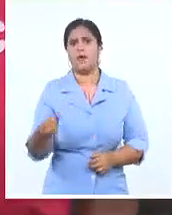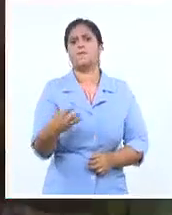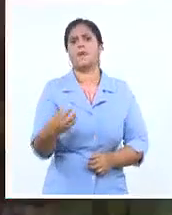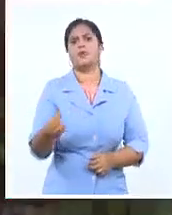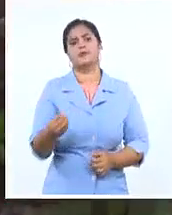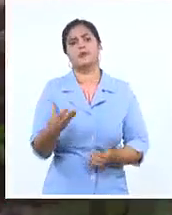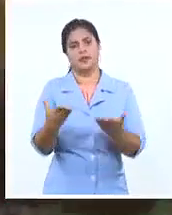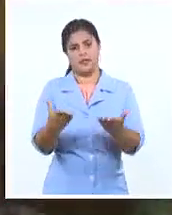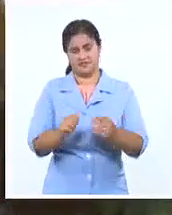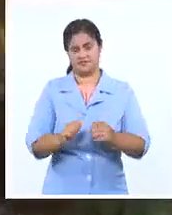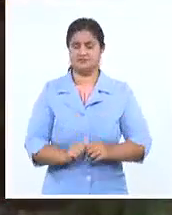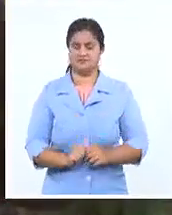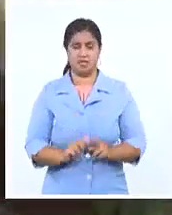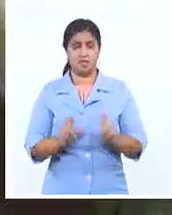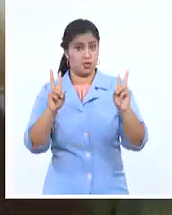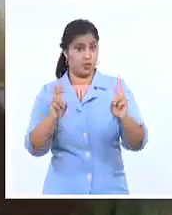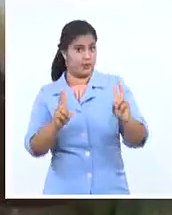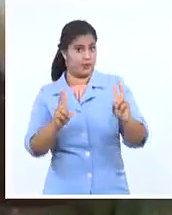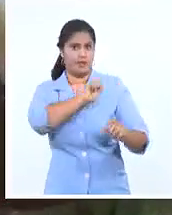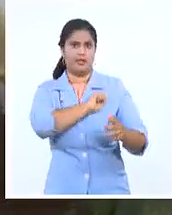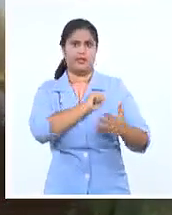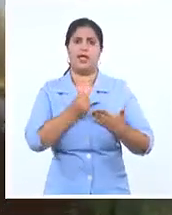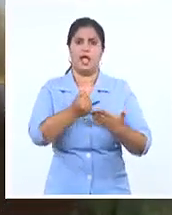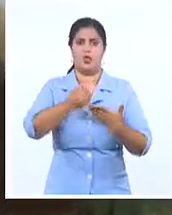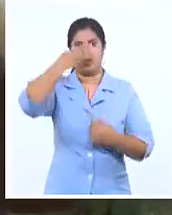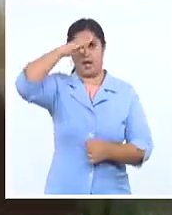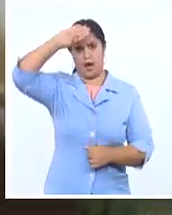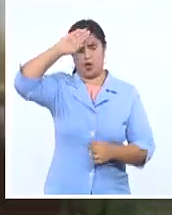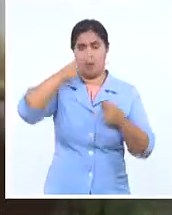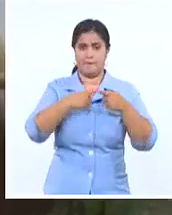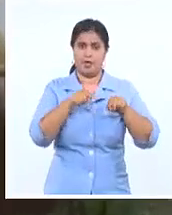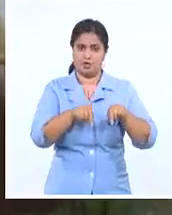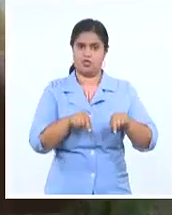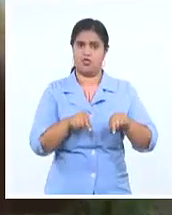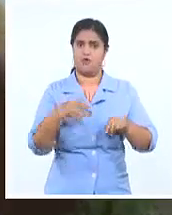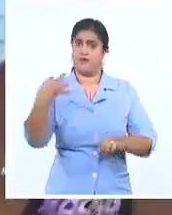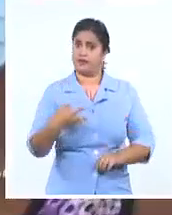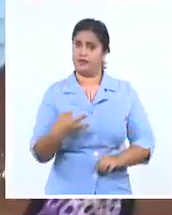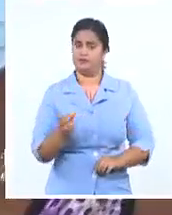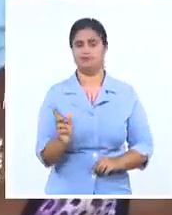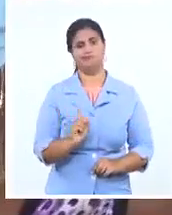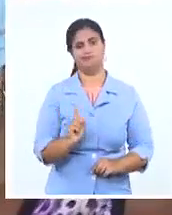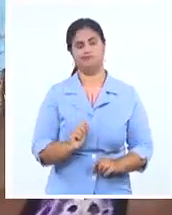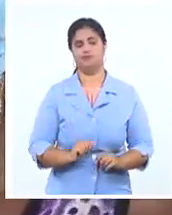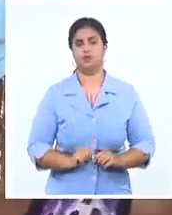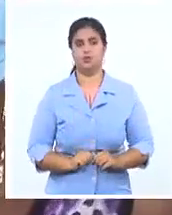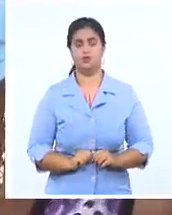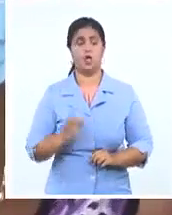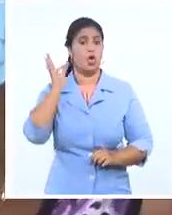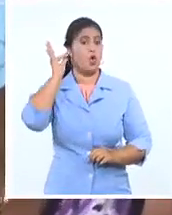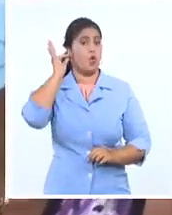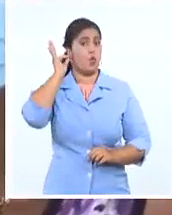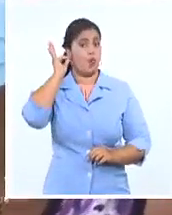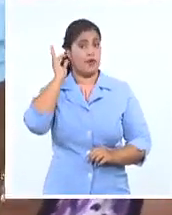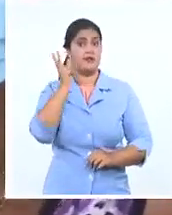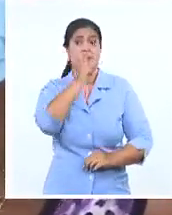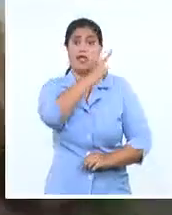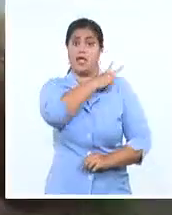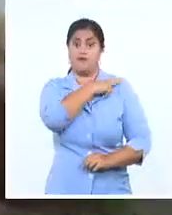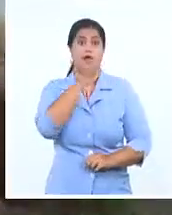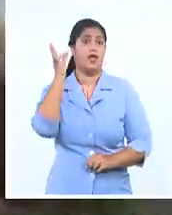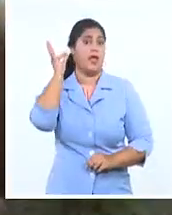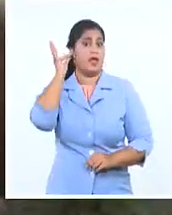Cuba. La secretaria de la FMC, Teresa Amarilla Bouet, pidió a los presentes asistir a un acto que para los cubanos